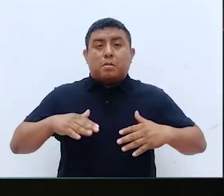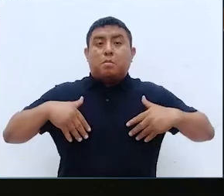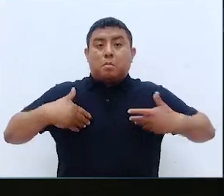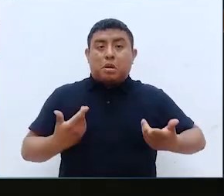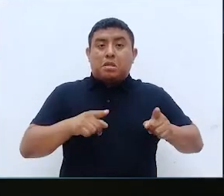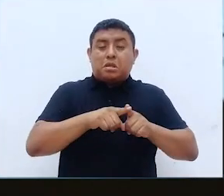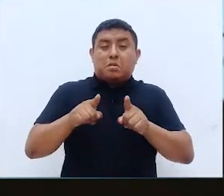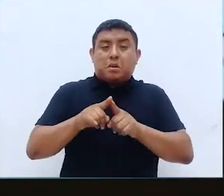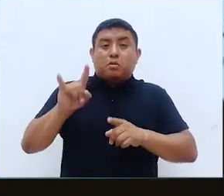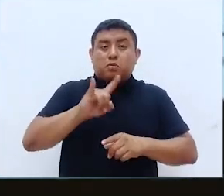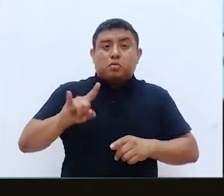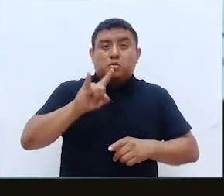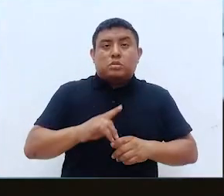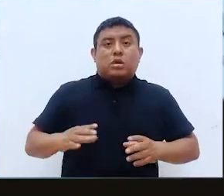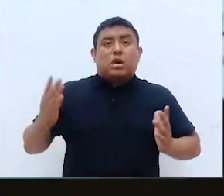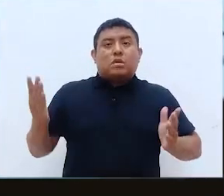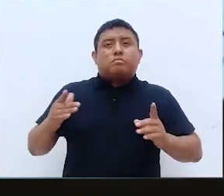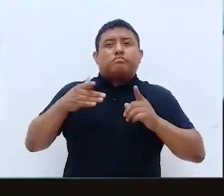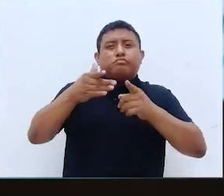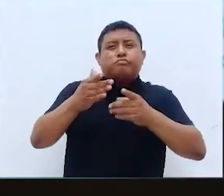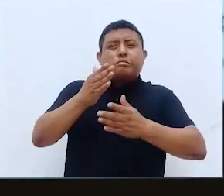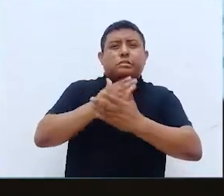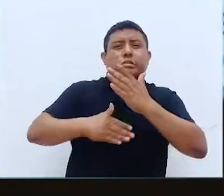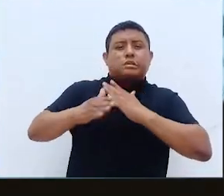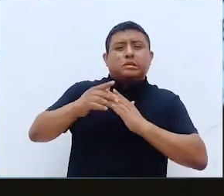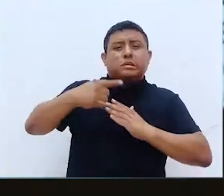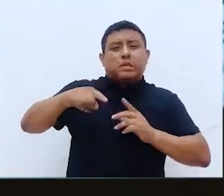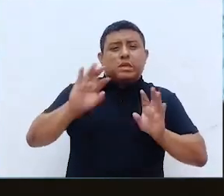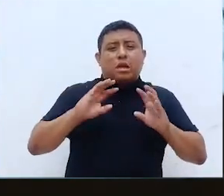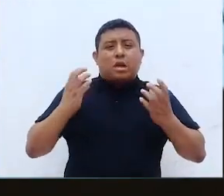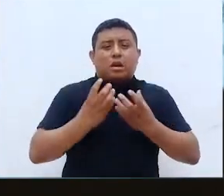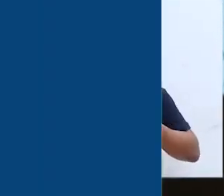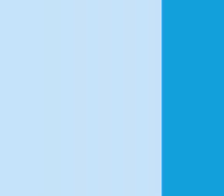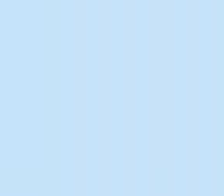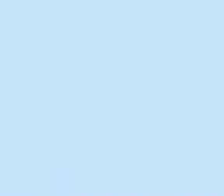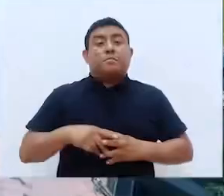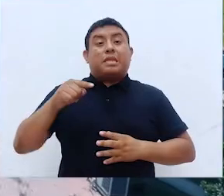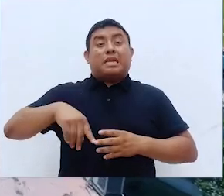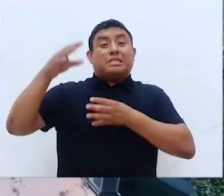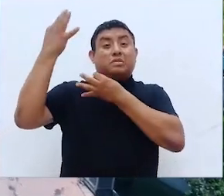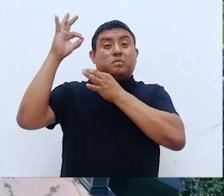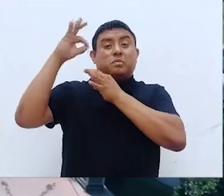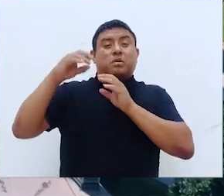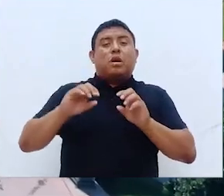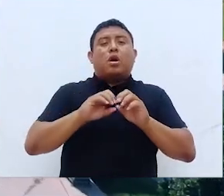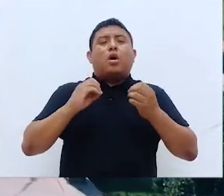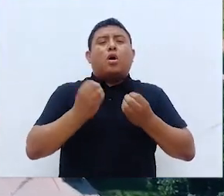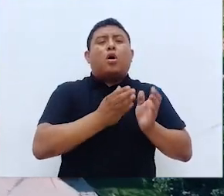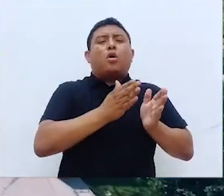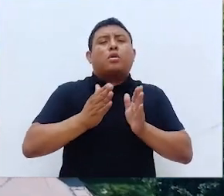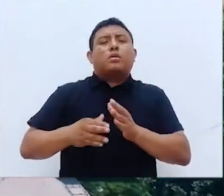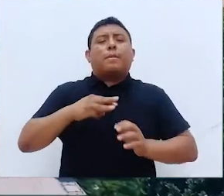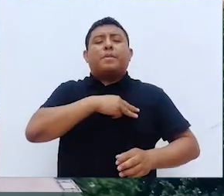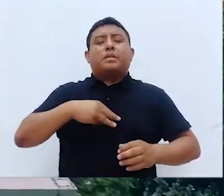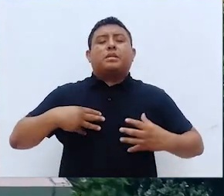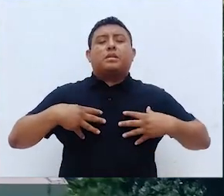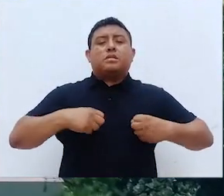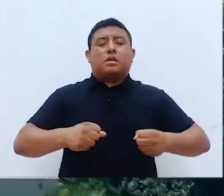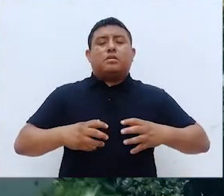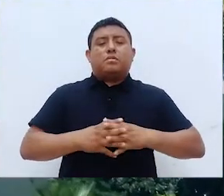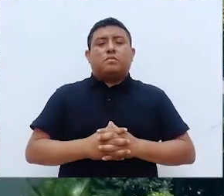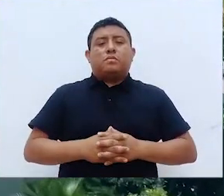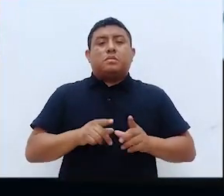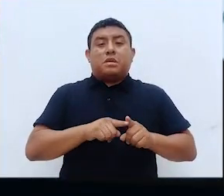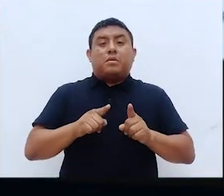a poder también minimizar los efectos adversos asociados a ellos. Este evento fue organizado por el Ministerio